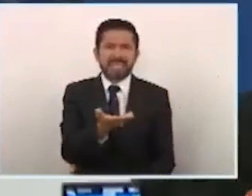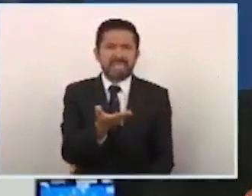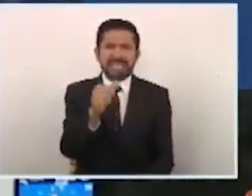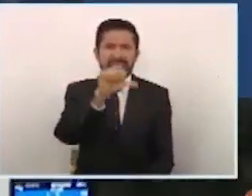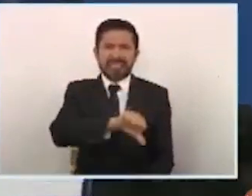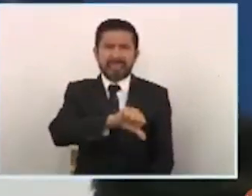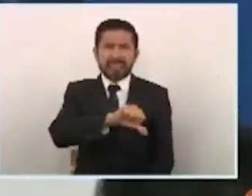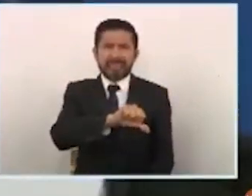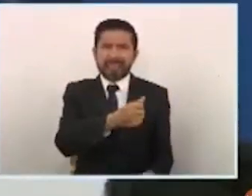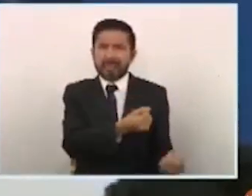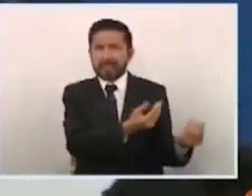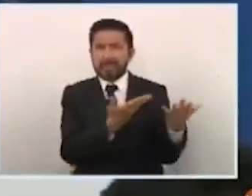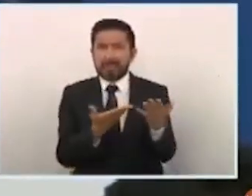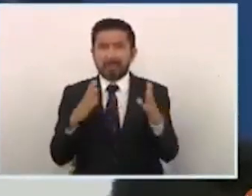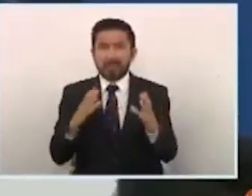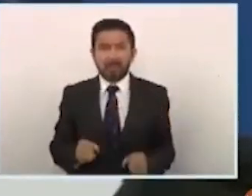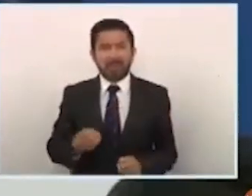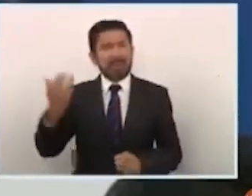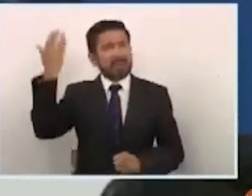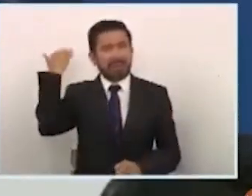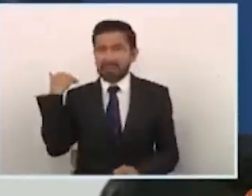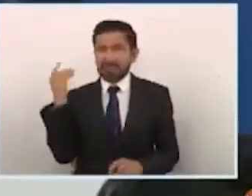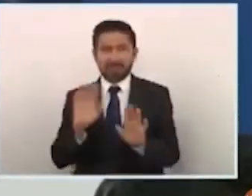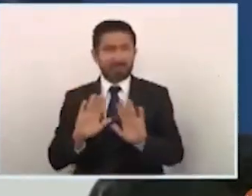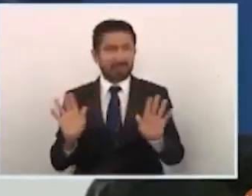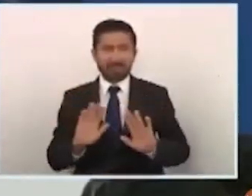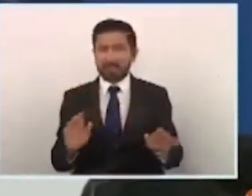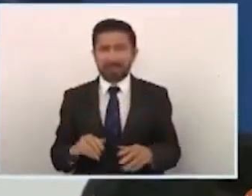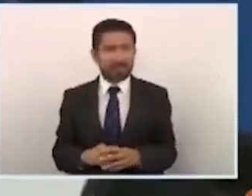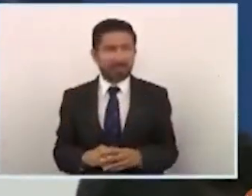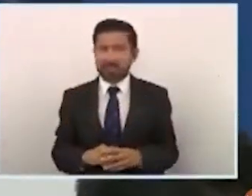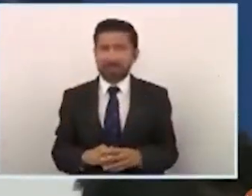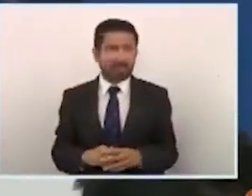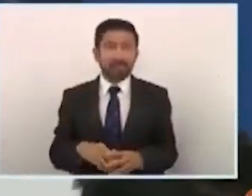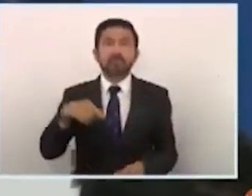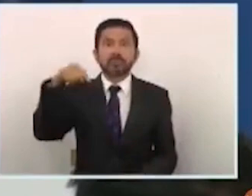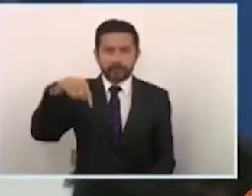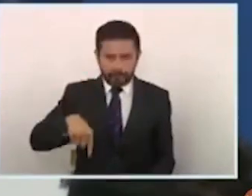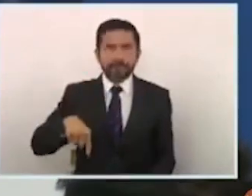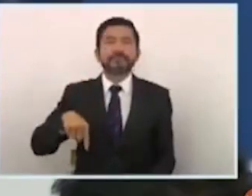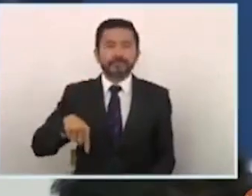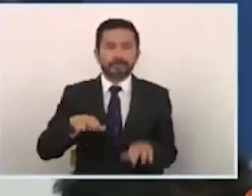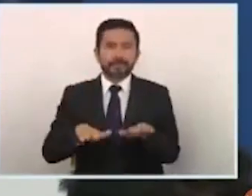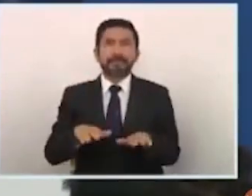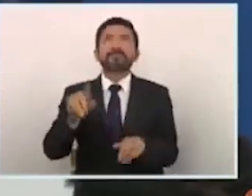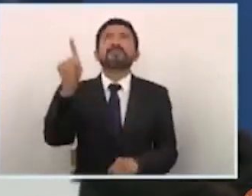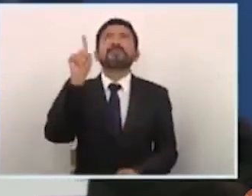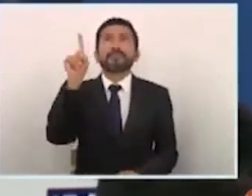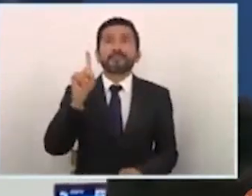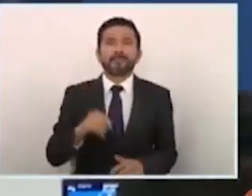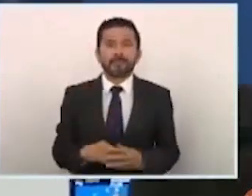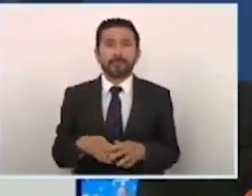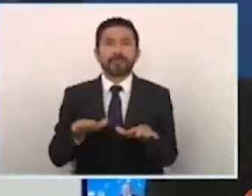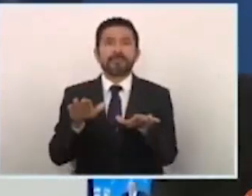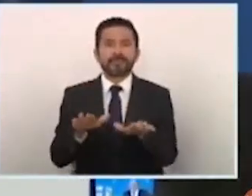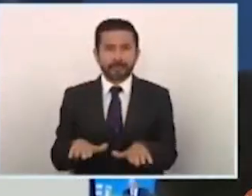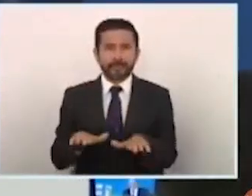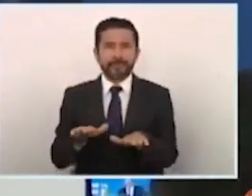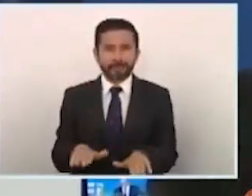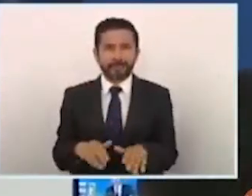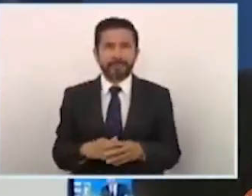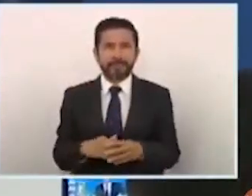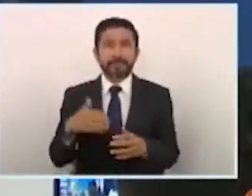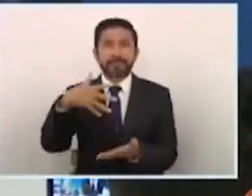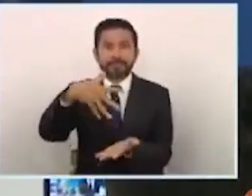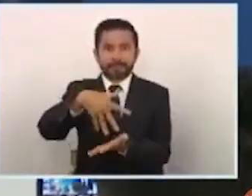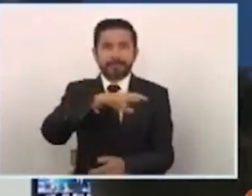habían heredado los gobiernos anteriores. Y este día, gracias a Dios y gracias